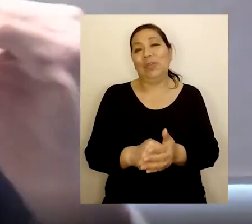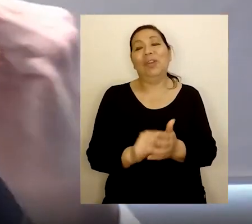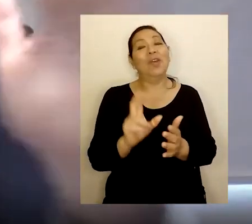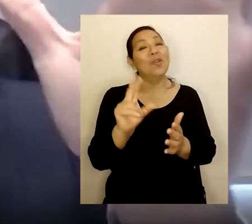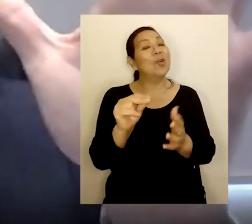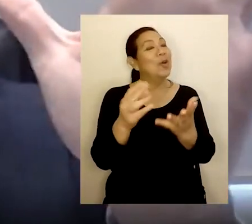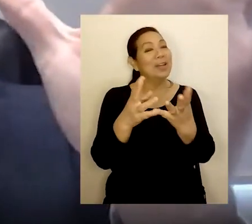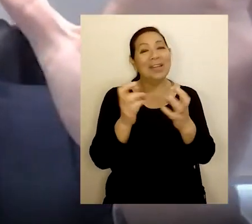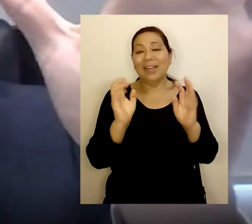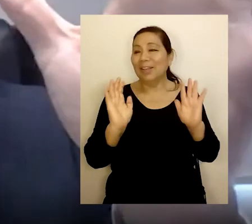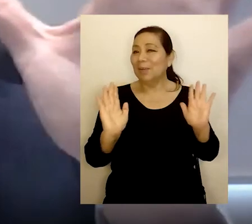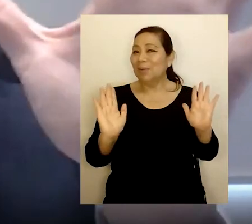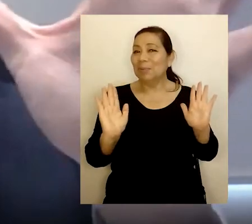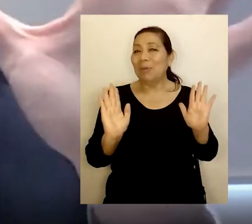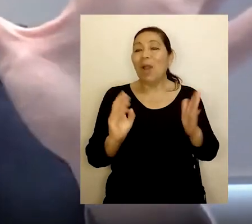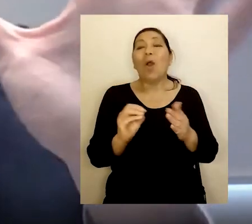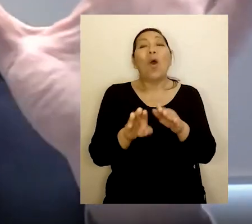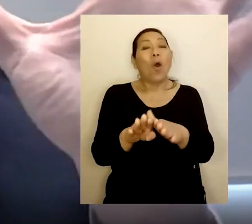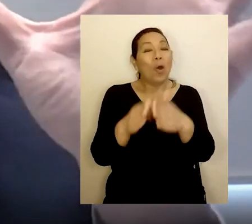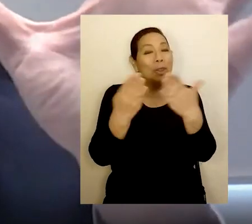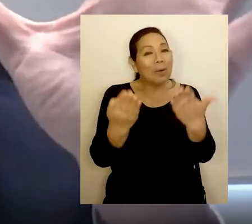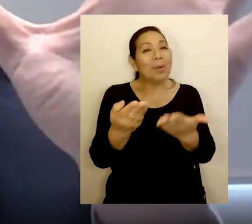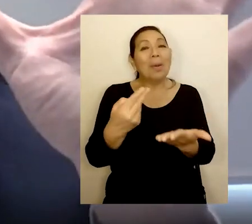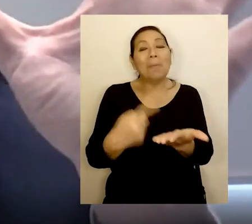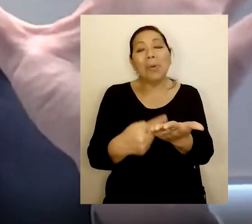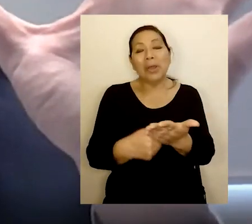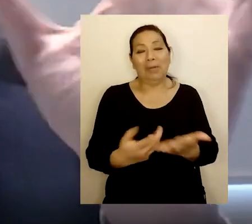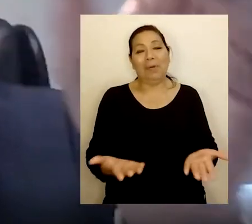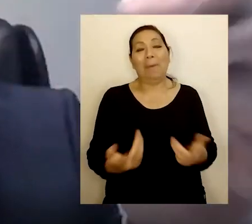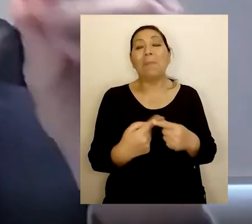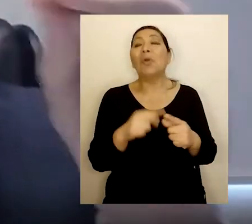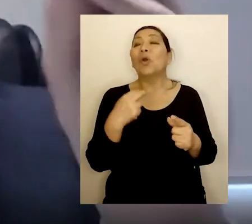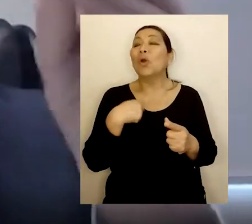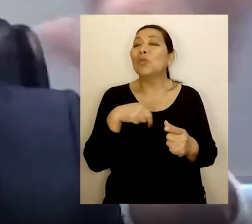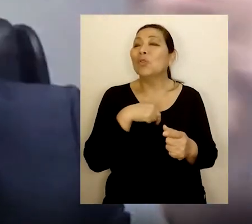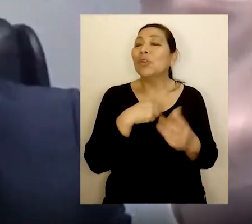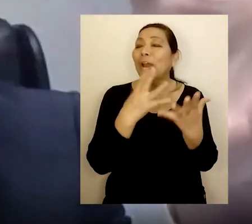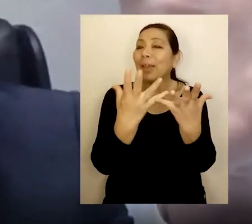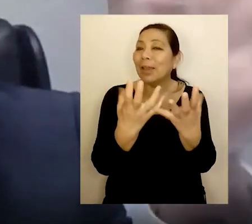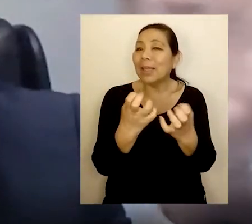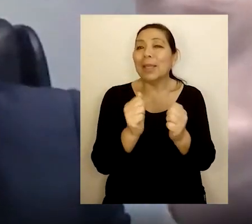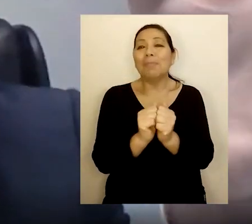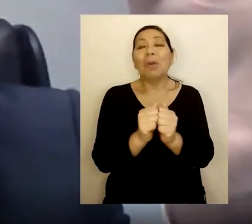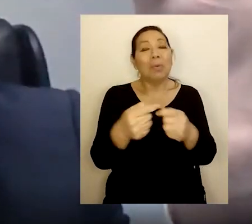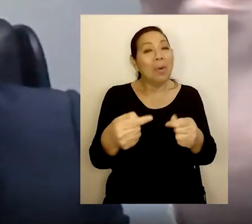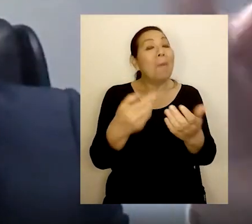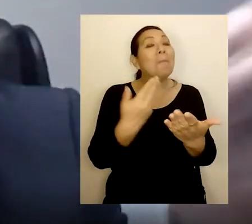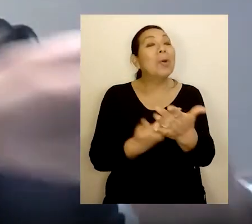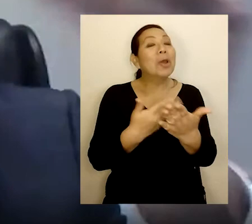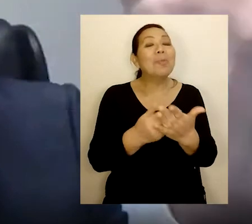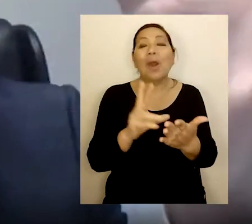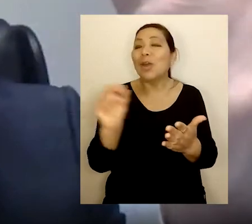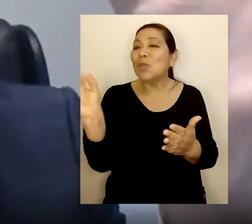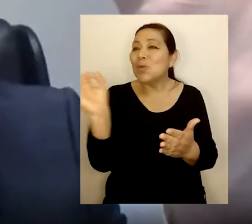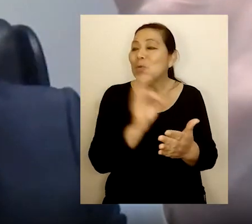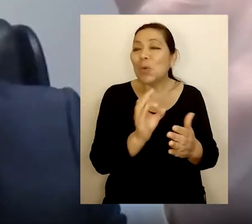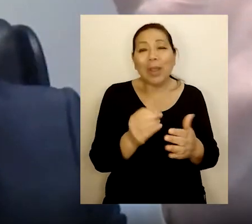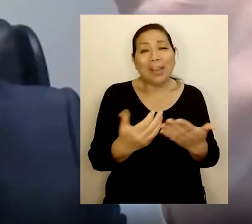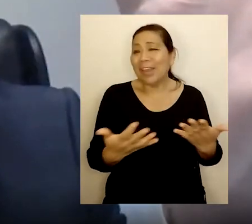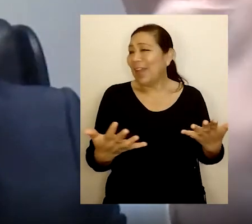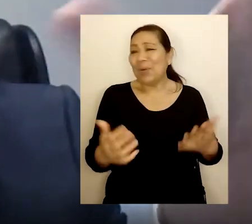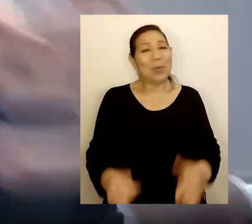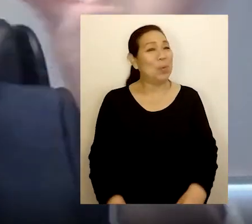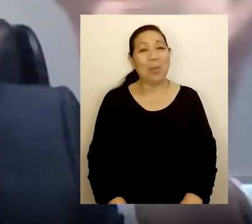magistrados, no queremos que se reabra el debate probatorio. Nosotros queremos un debate probatorio que nunca ha